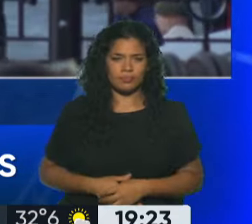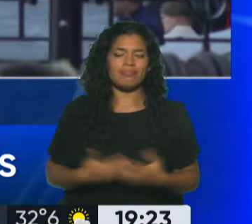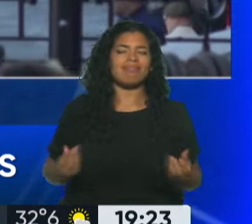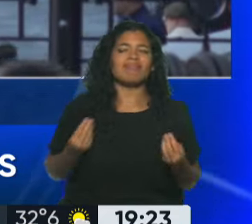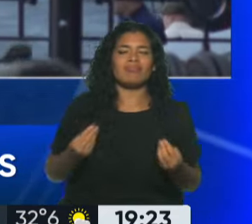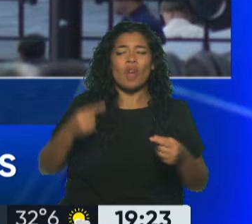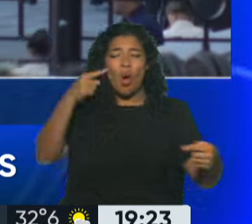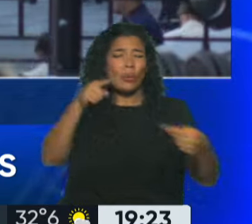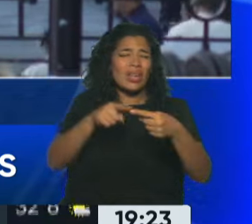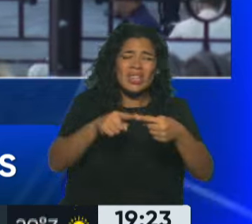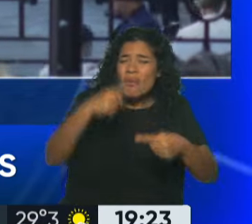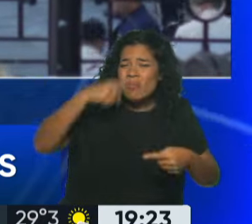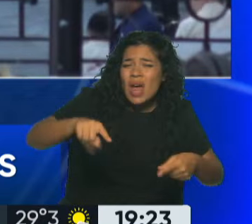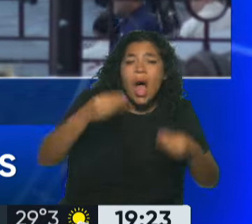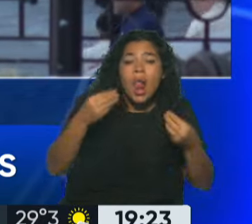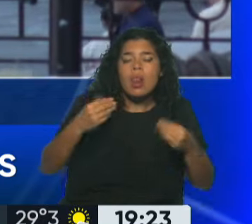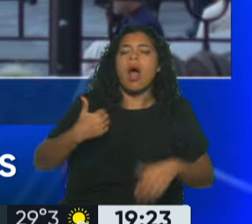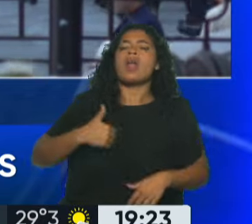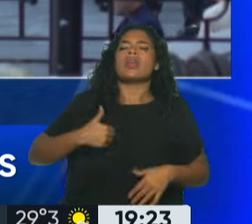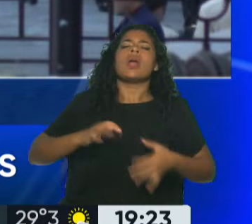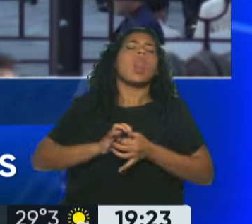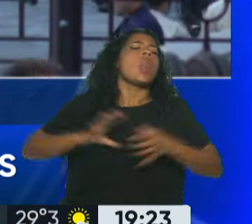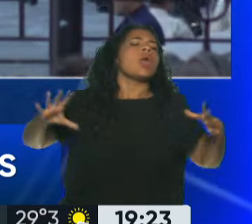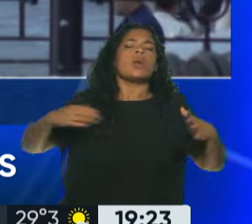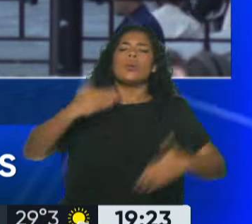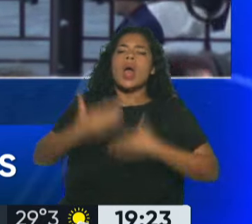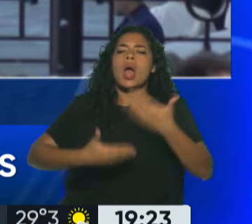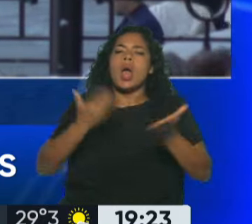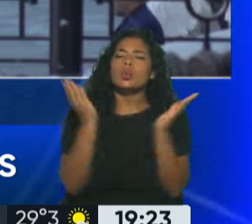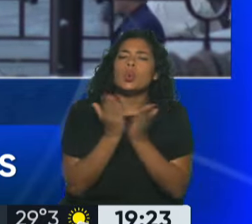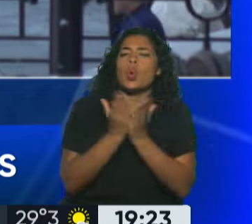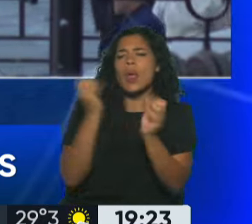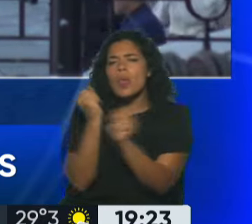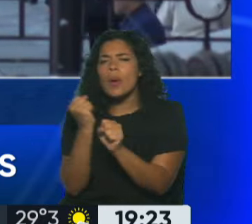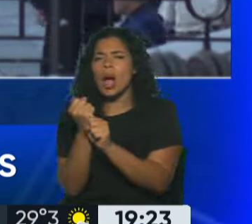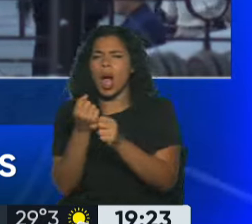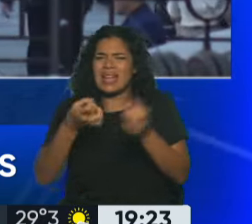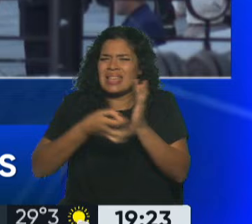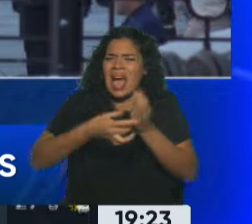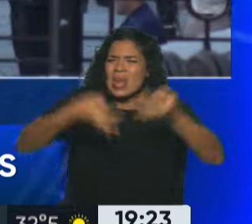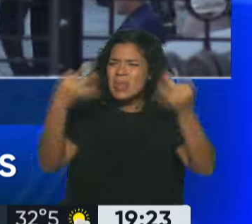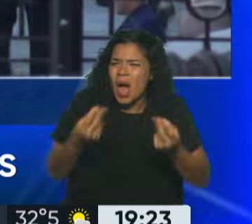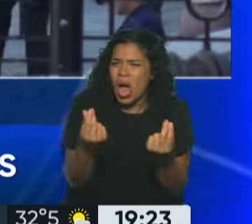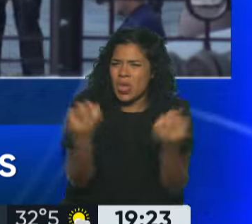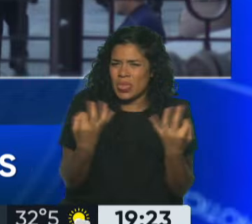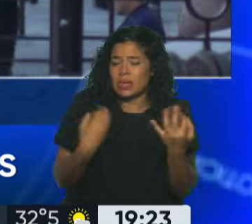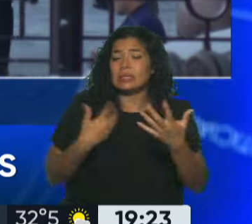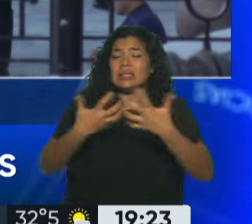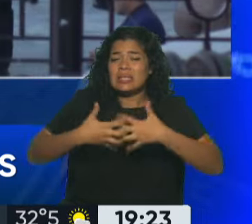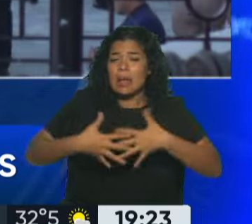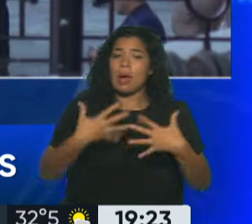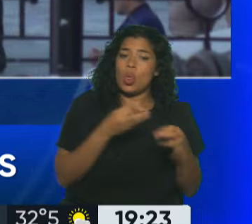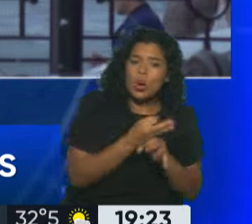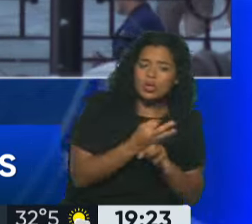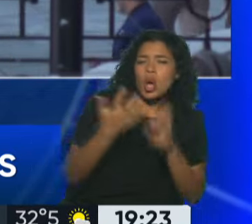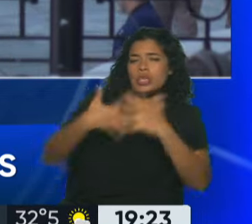con libertad, donde se pueda producir, donde se pueda trabajar, estudiar, con estudiar de calidad, con sistema de educación y sistema de salud. Digo, y